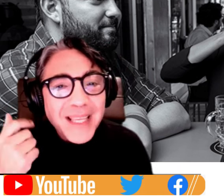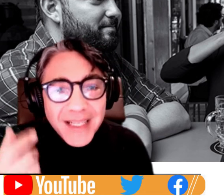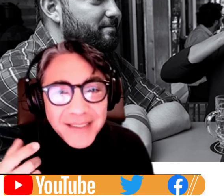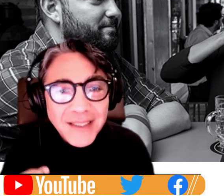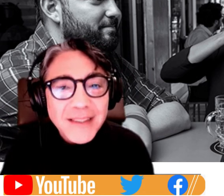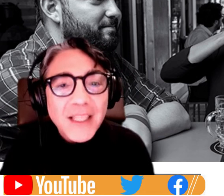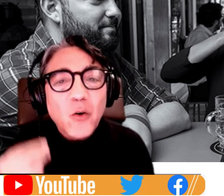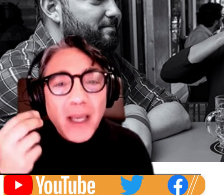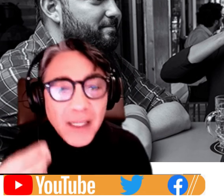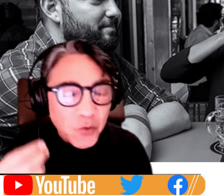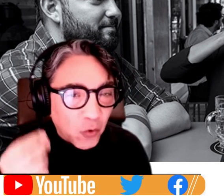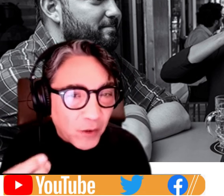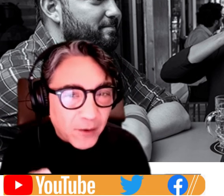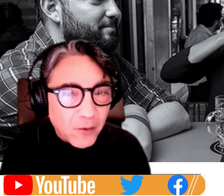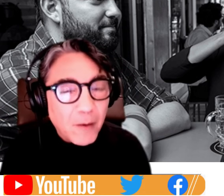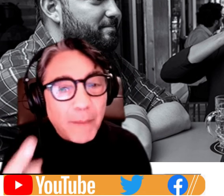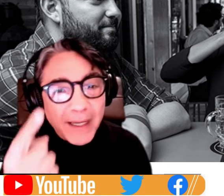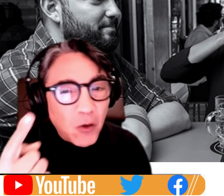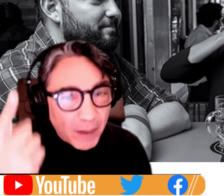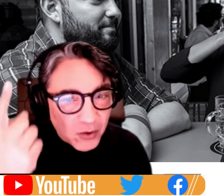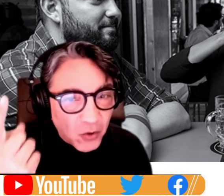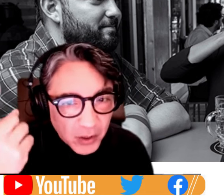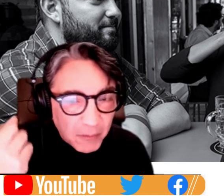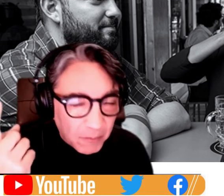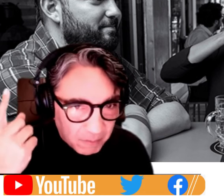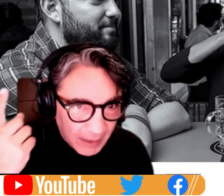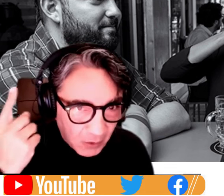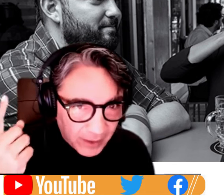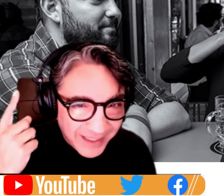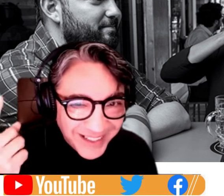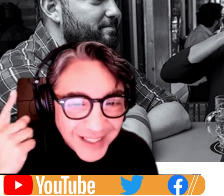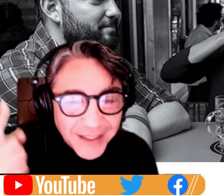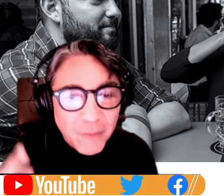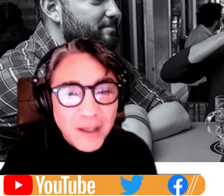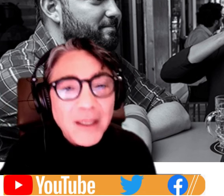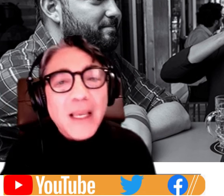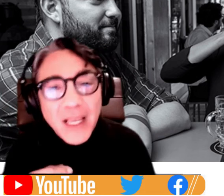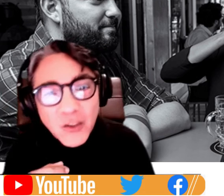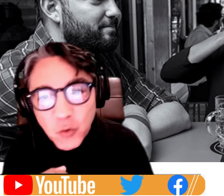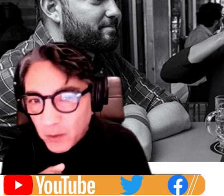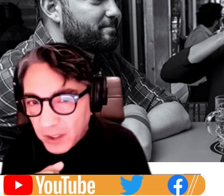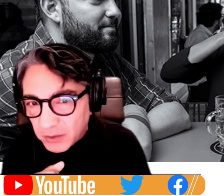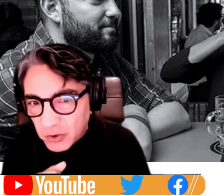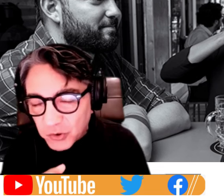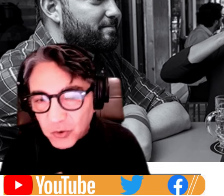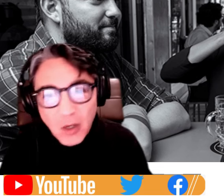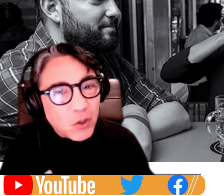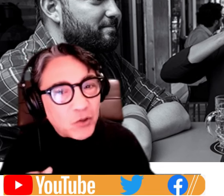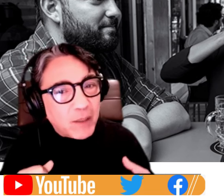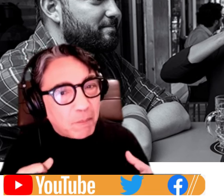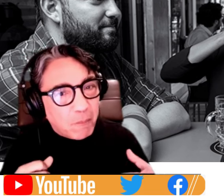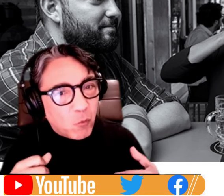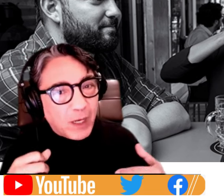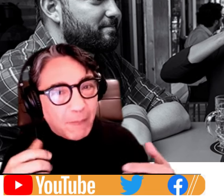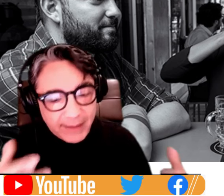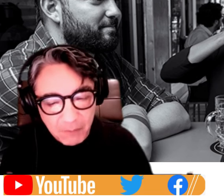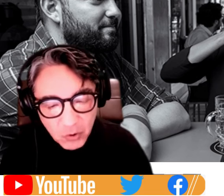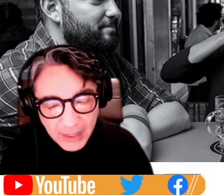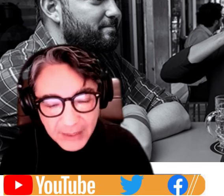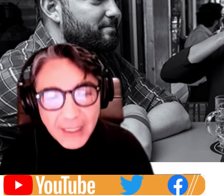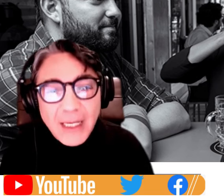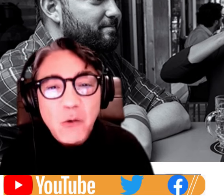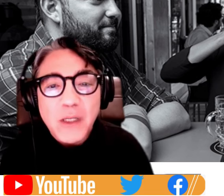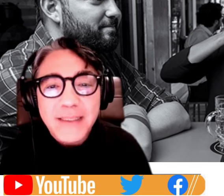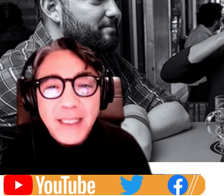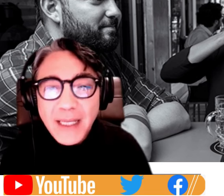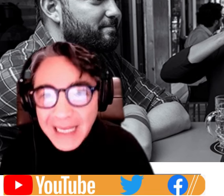popular y en ese sentido es un gobierno para los patrones para los que dirigen este país es un gobierno exitoso Por eso hay una parte